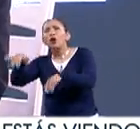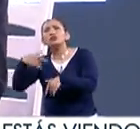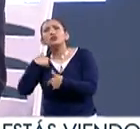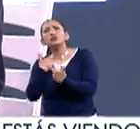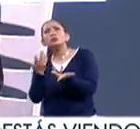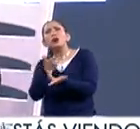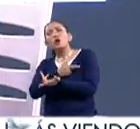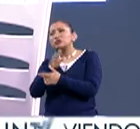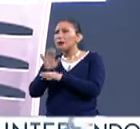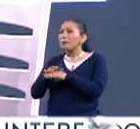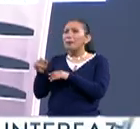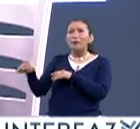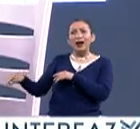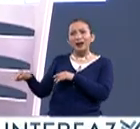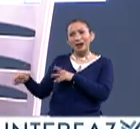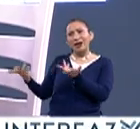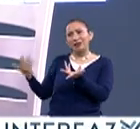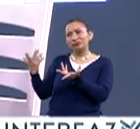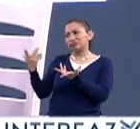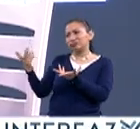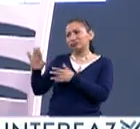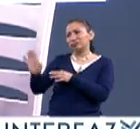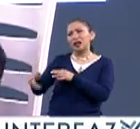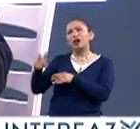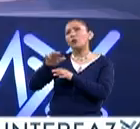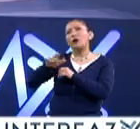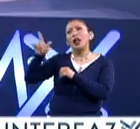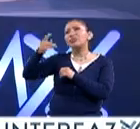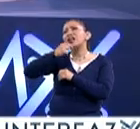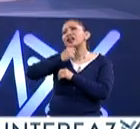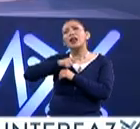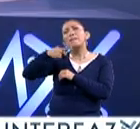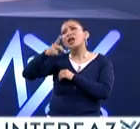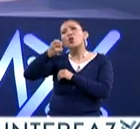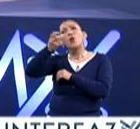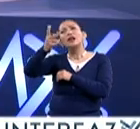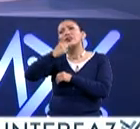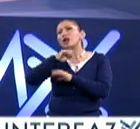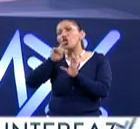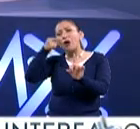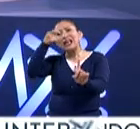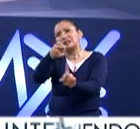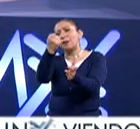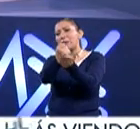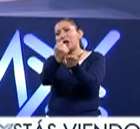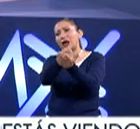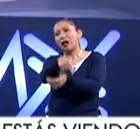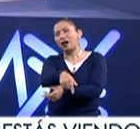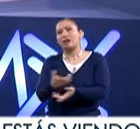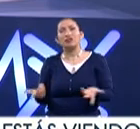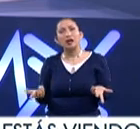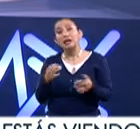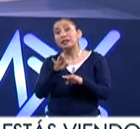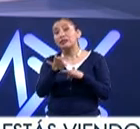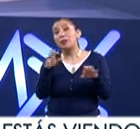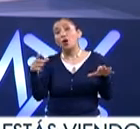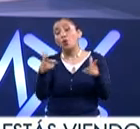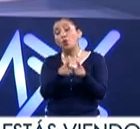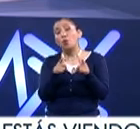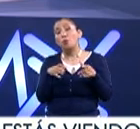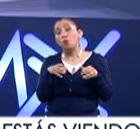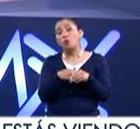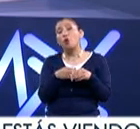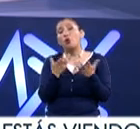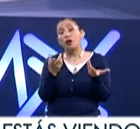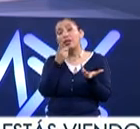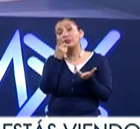lo que le gustaba más a nuestro difunto era el tequila, pero no cualquier tequila, era este. Entonces es un trabajo colectivo que